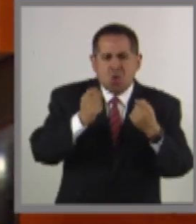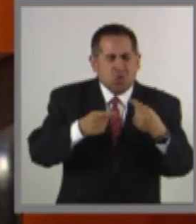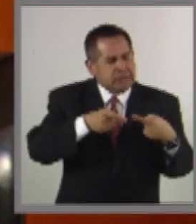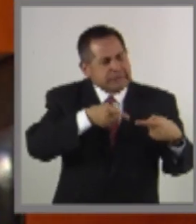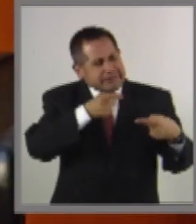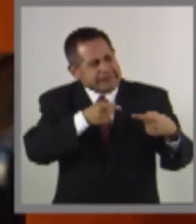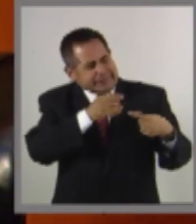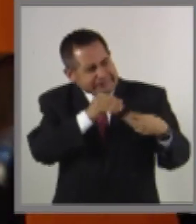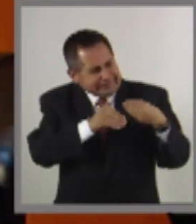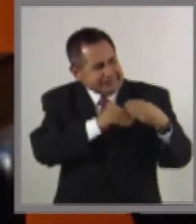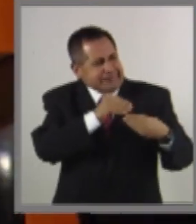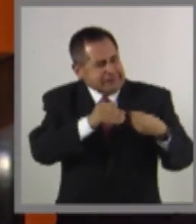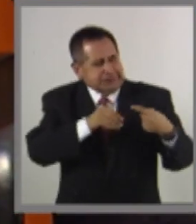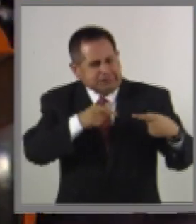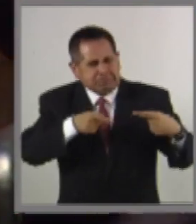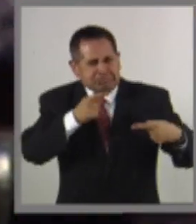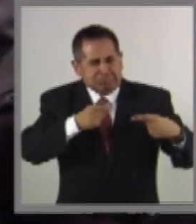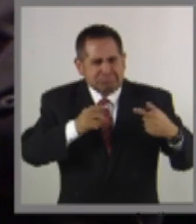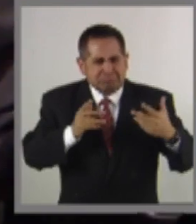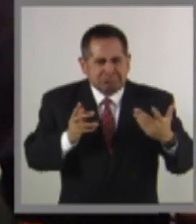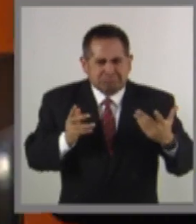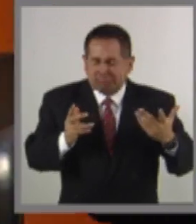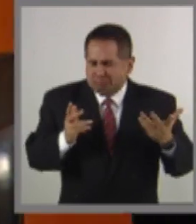algunos debates,